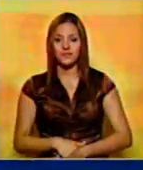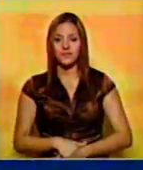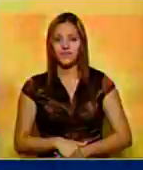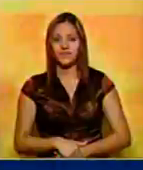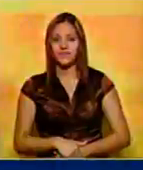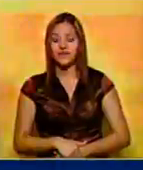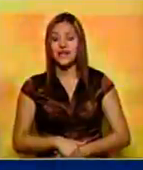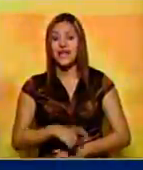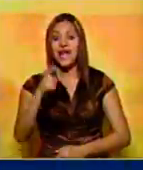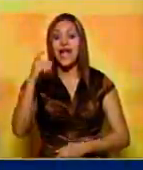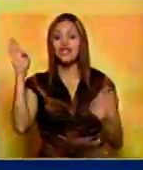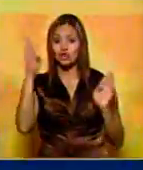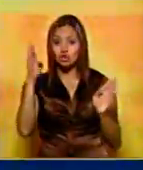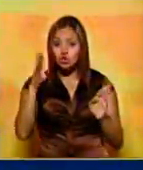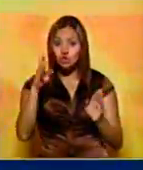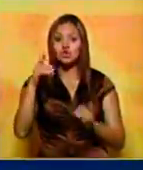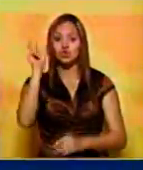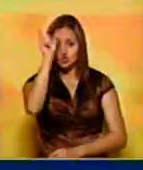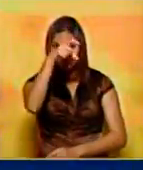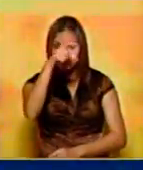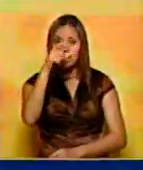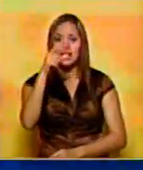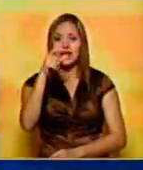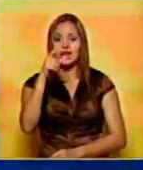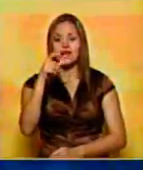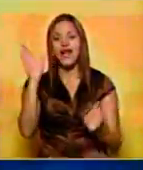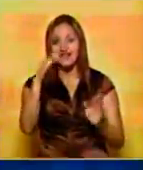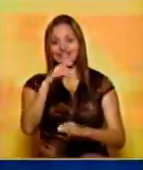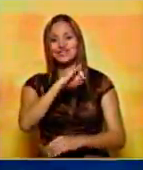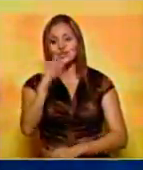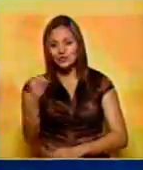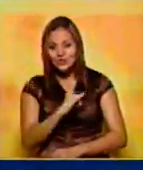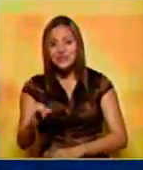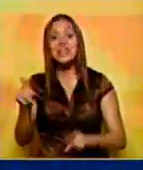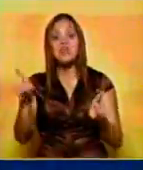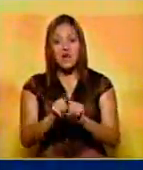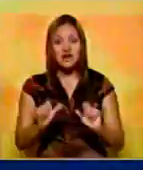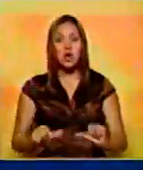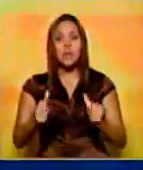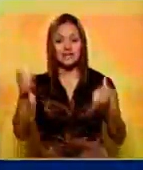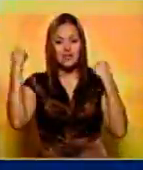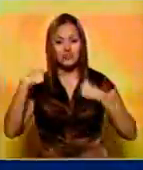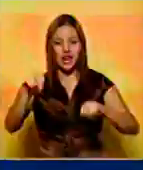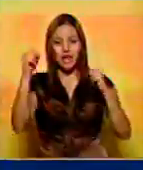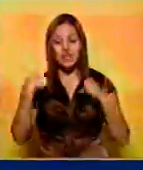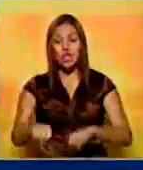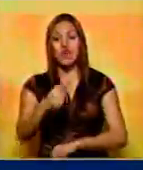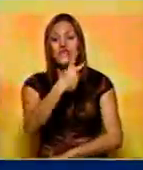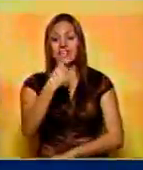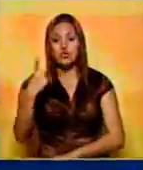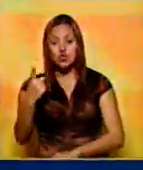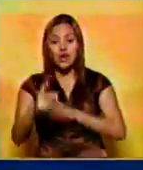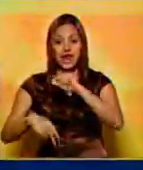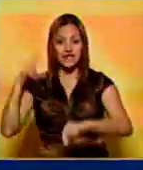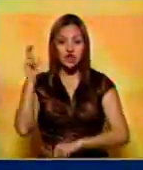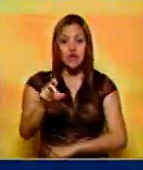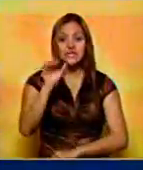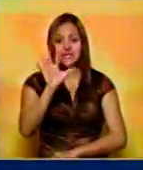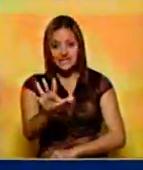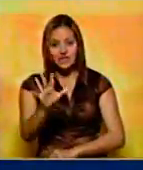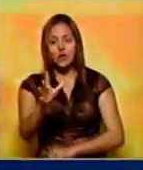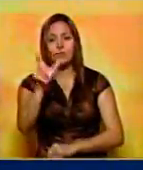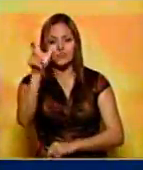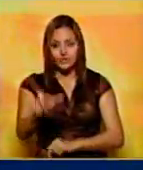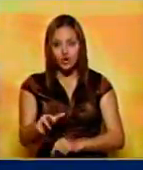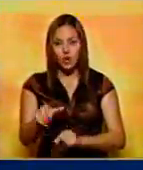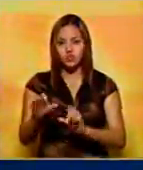Las Águilas del Zulia también comenzaron a trabajar y lo hicieron en el complejo Luis Rodolfo Machado Borges, con 21 lanzadores y 5 receptores.